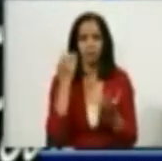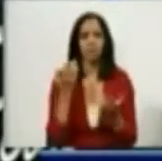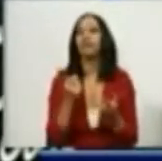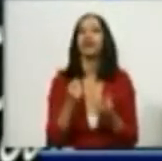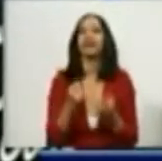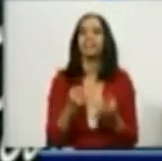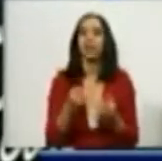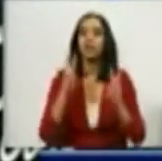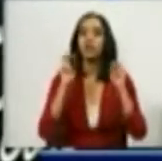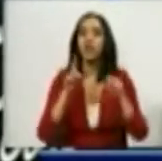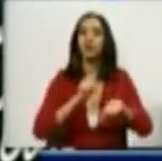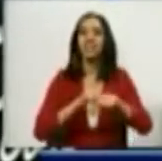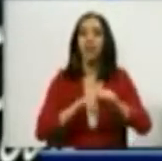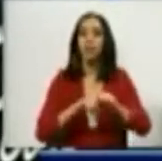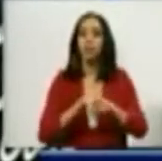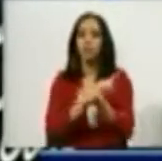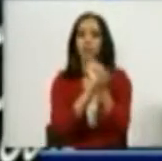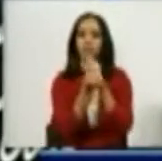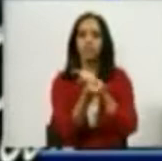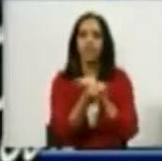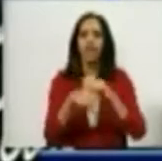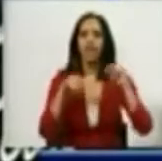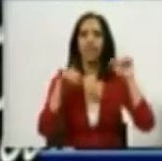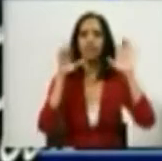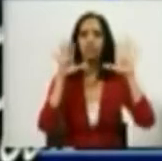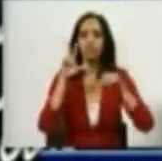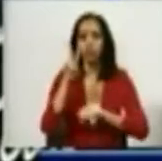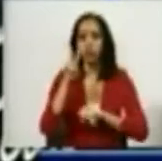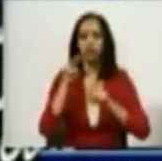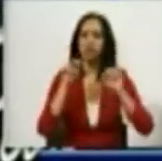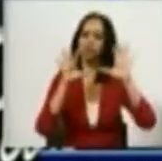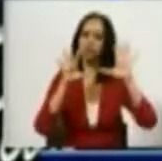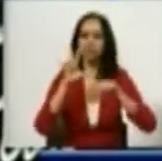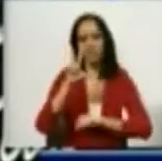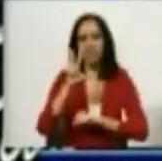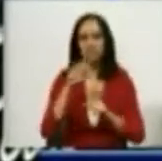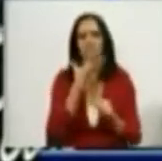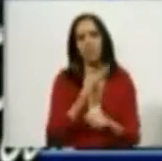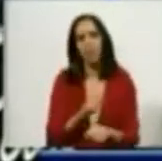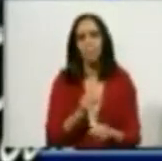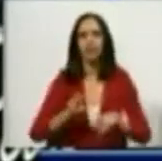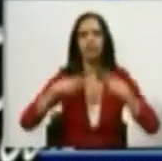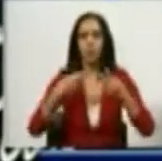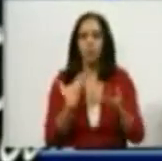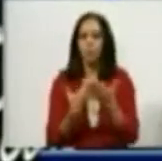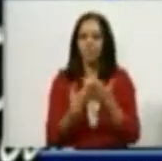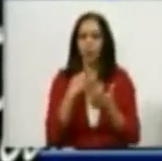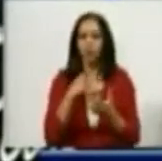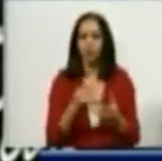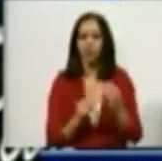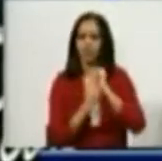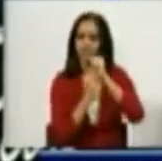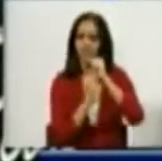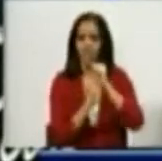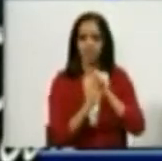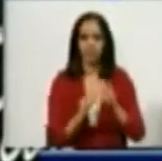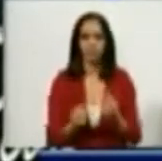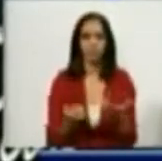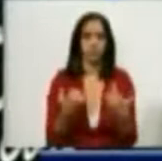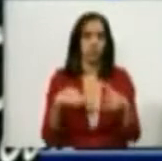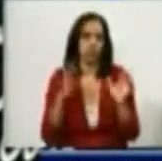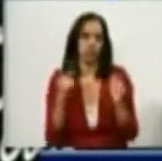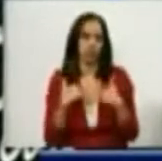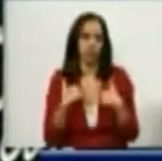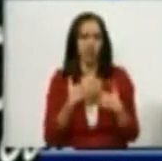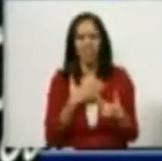el 12 o el 13 de diciembre va a anunciar el nuevo partido político que ella va a encabezar no esto a mí Bueno yo